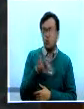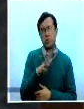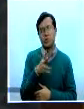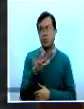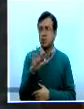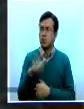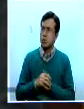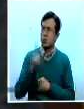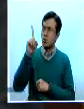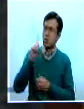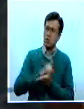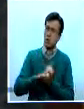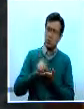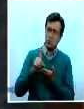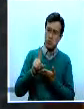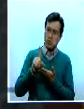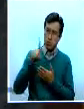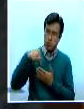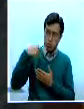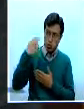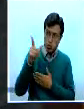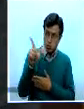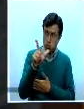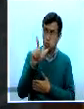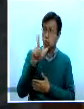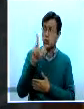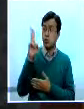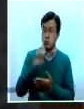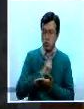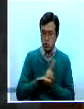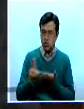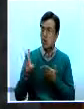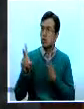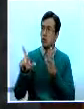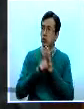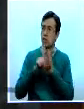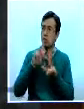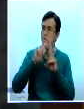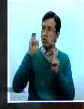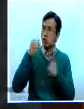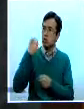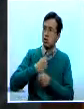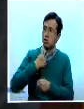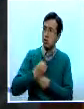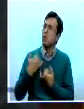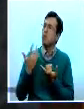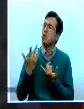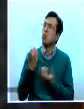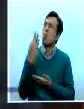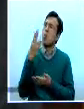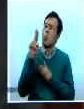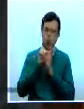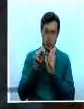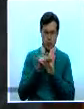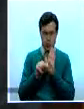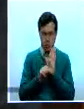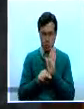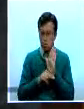una semana el próximo no serán dos semanas de vigencia de la ley de justicia laboral ya tenían ustedes identificadas cuántas normativas